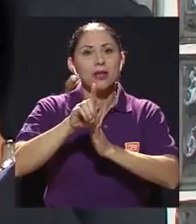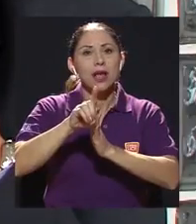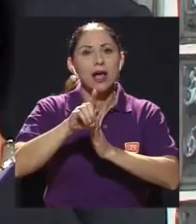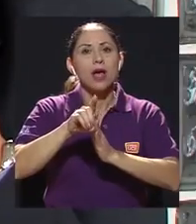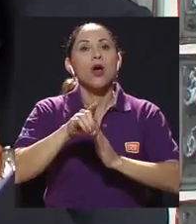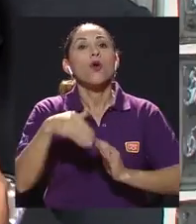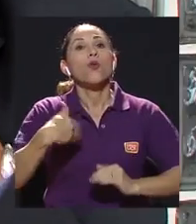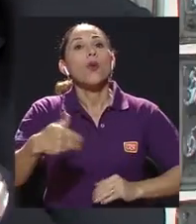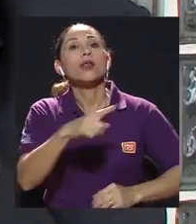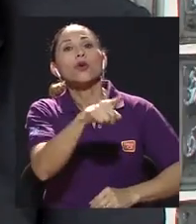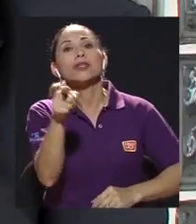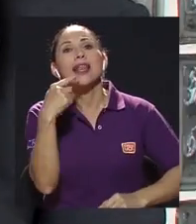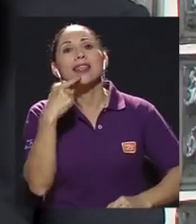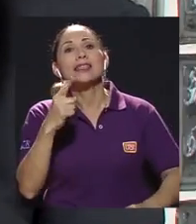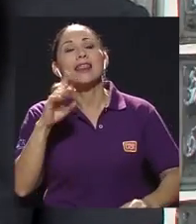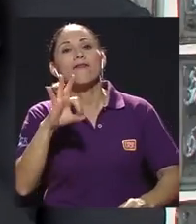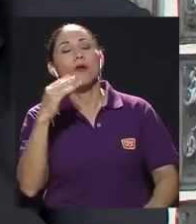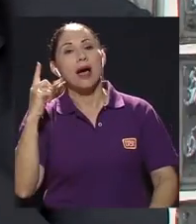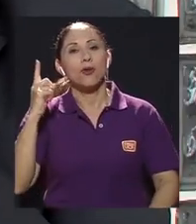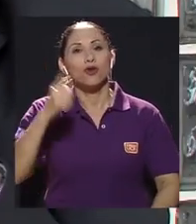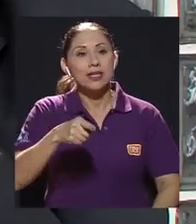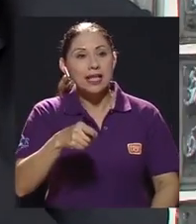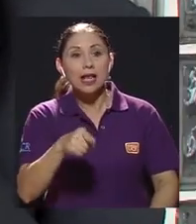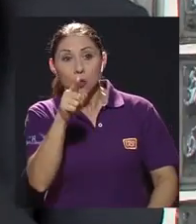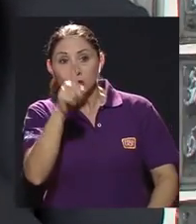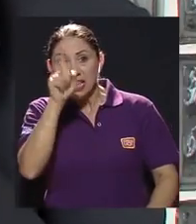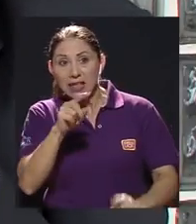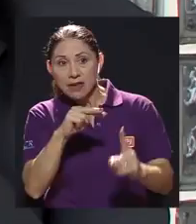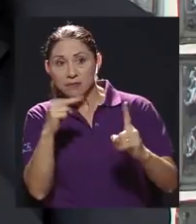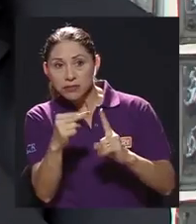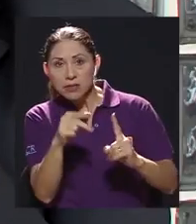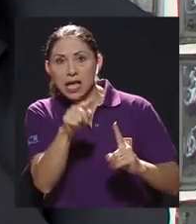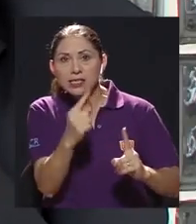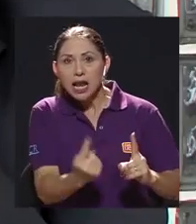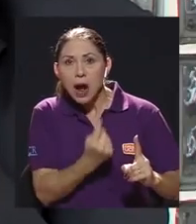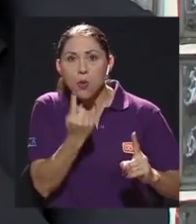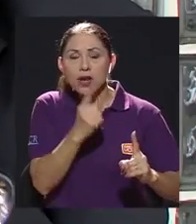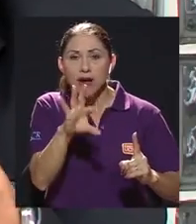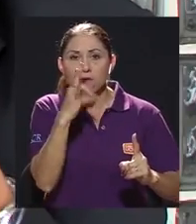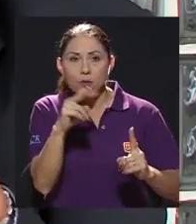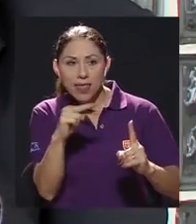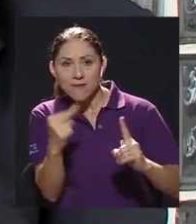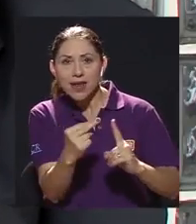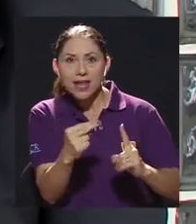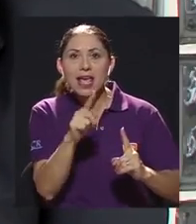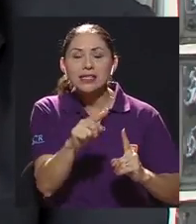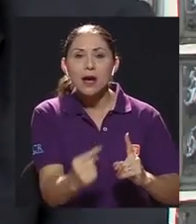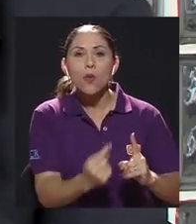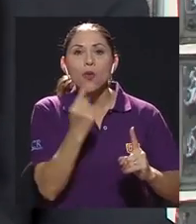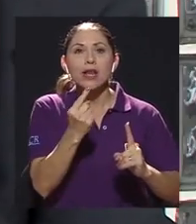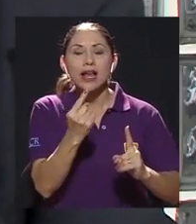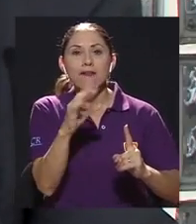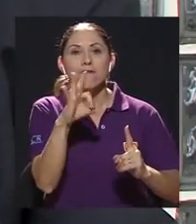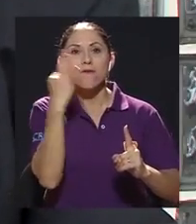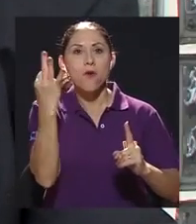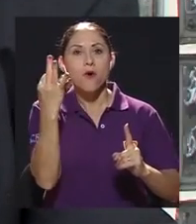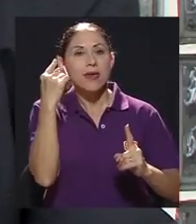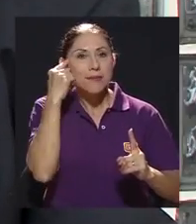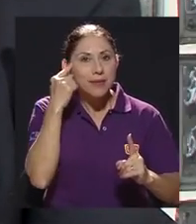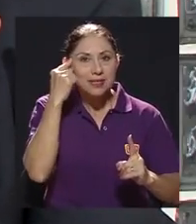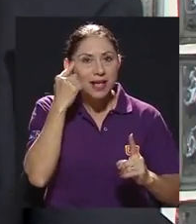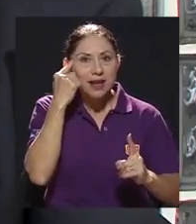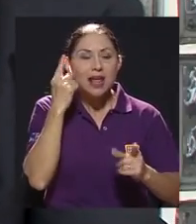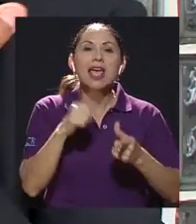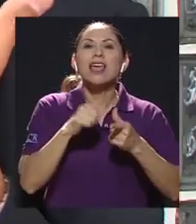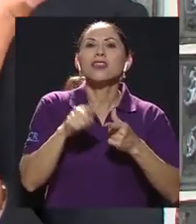dice autoritariamente, esa es la única manera de ver, esa es la única manera de pensar, lo que están haciendo es